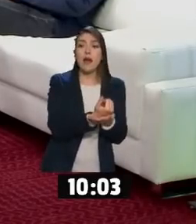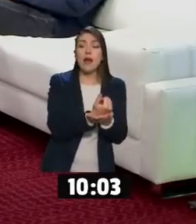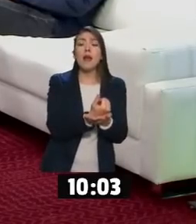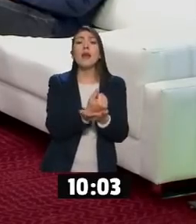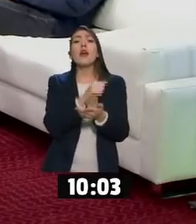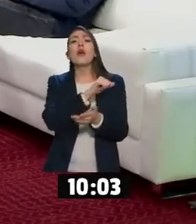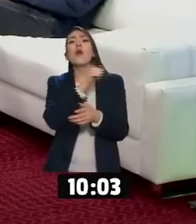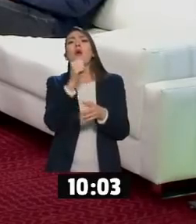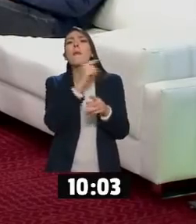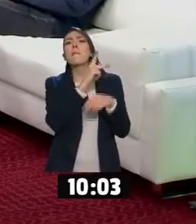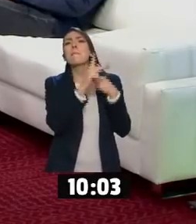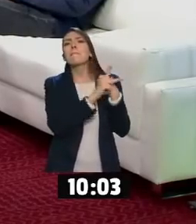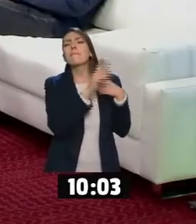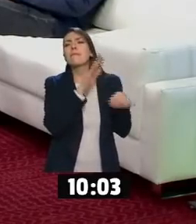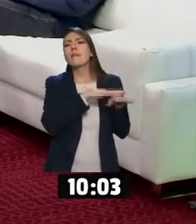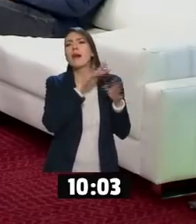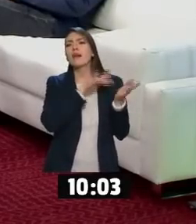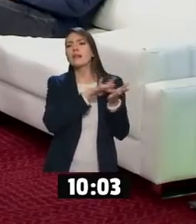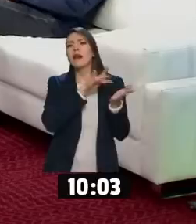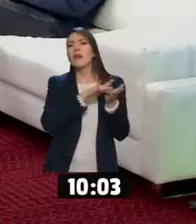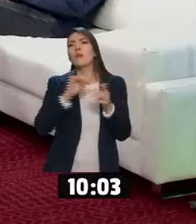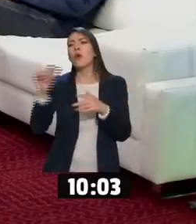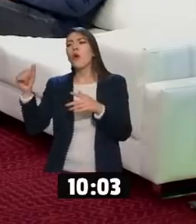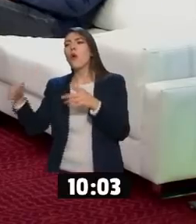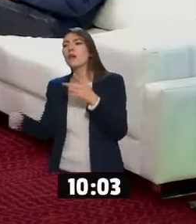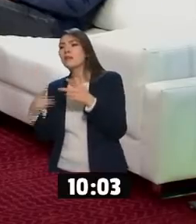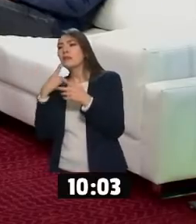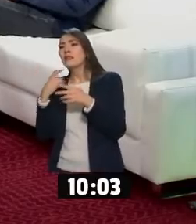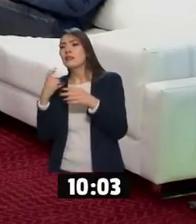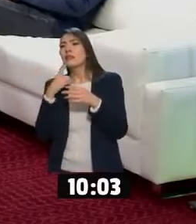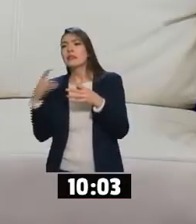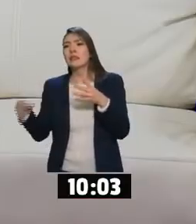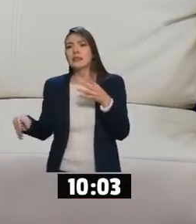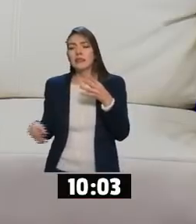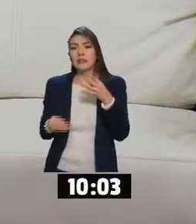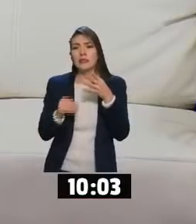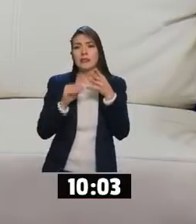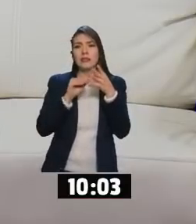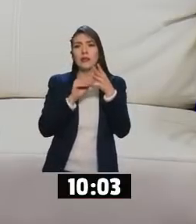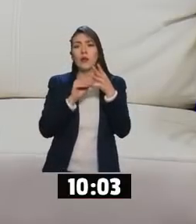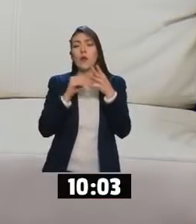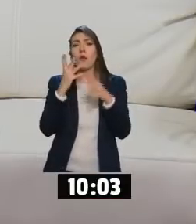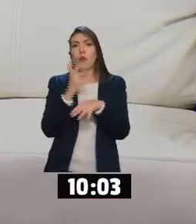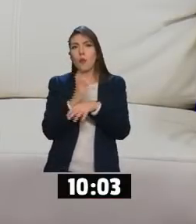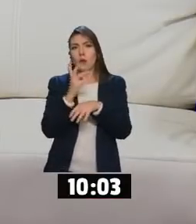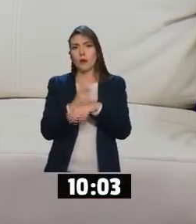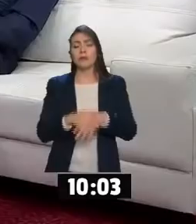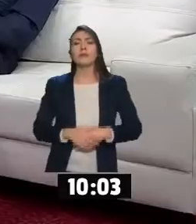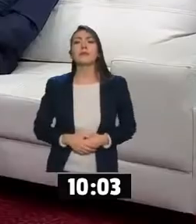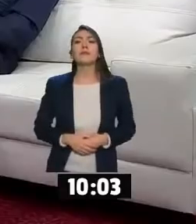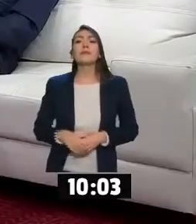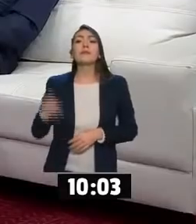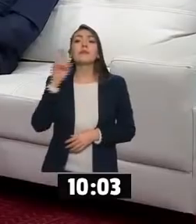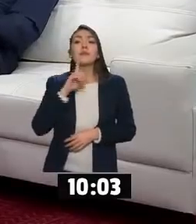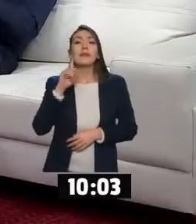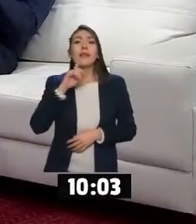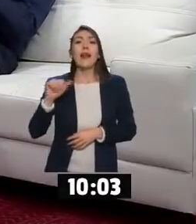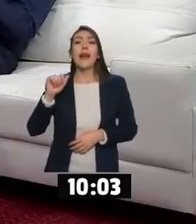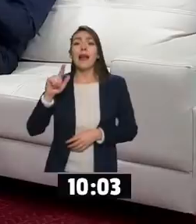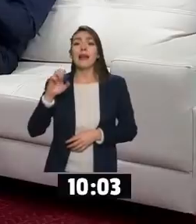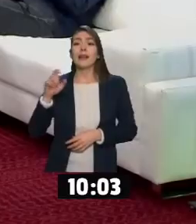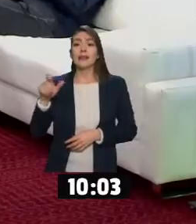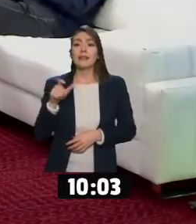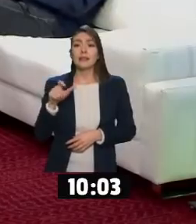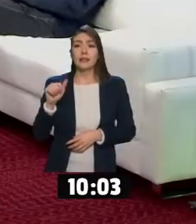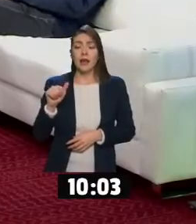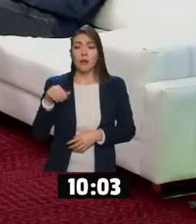eso no lo mide nuestra sociedad capitalista. Alexa Moreno es la primer mujer mexicana que